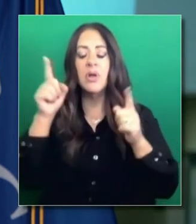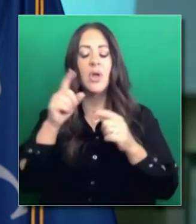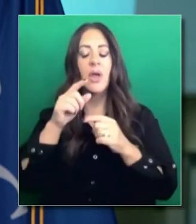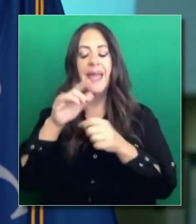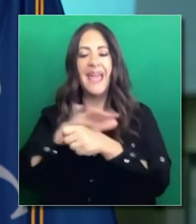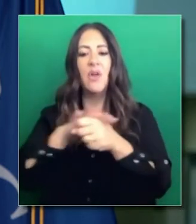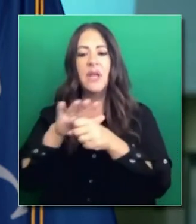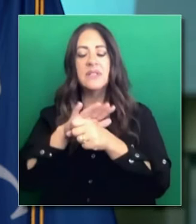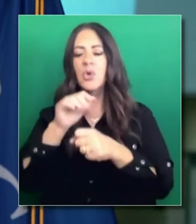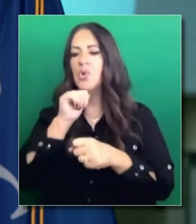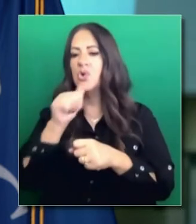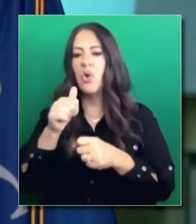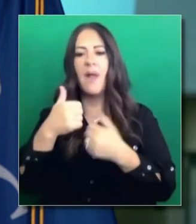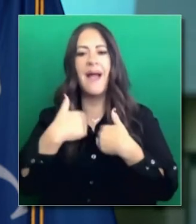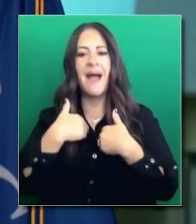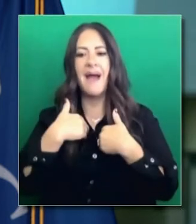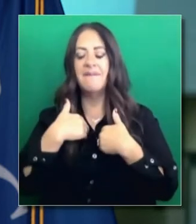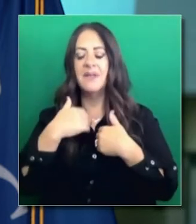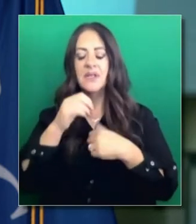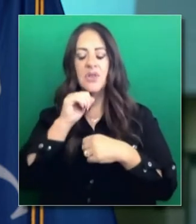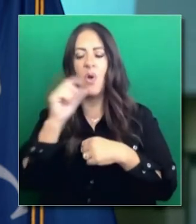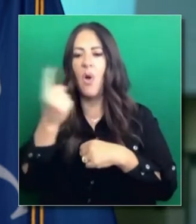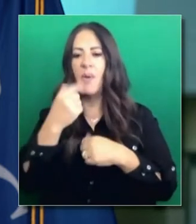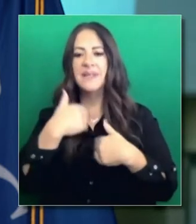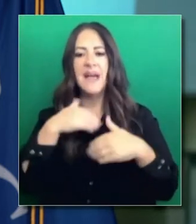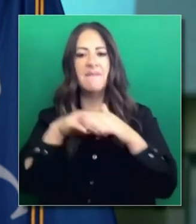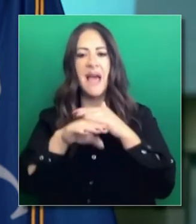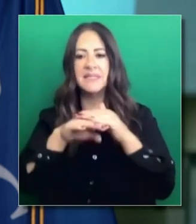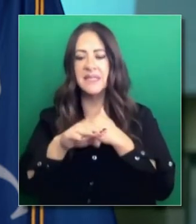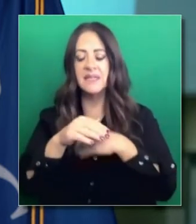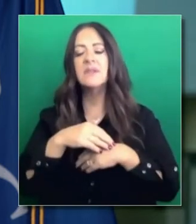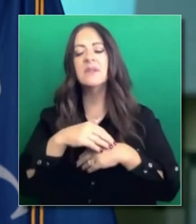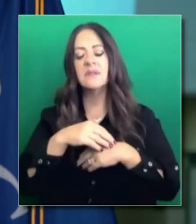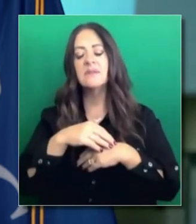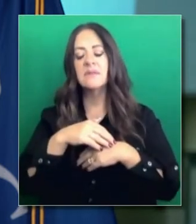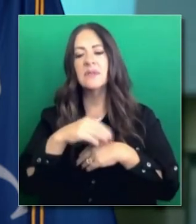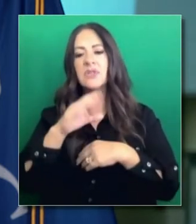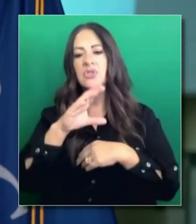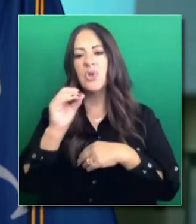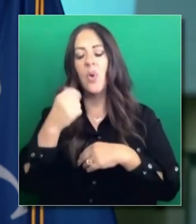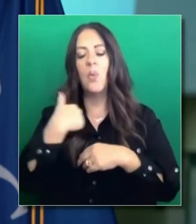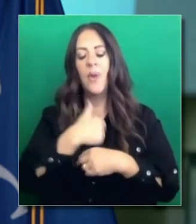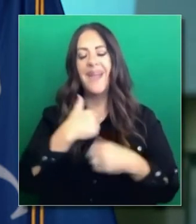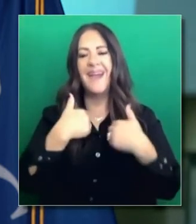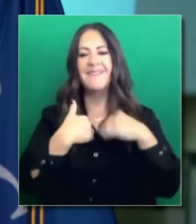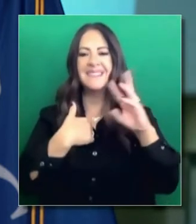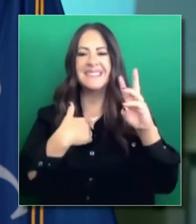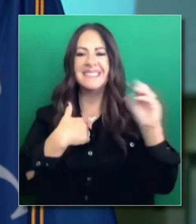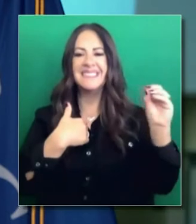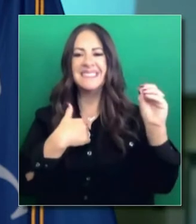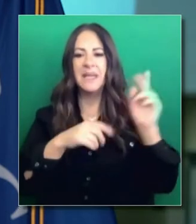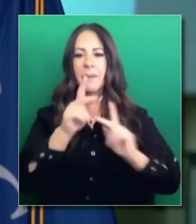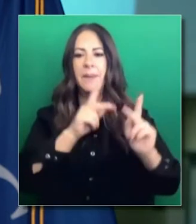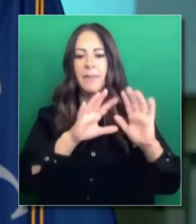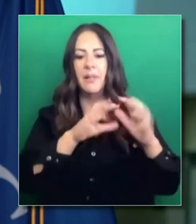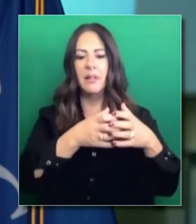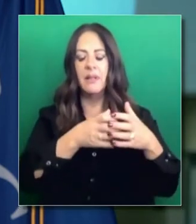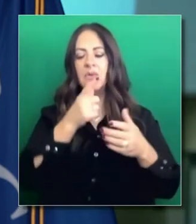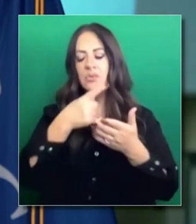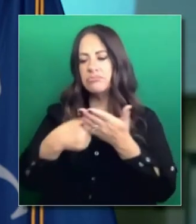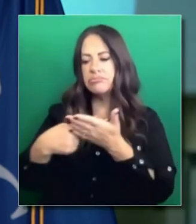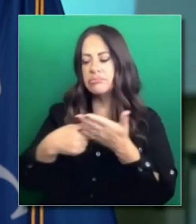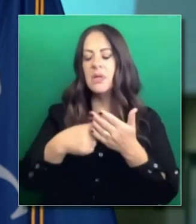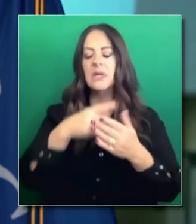que han sido están subdesarrolladas. Tenemos 60 individuos adicionales en el comité para amplificar esta